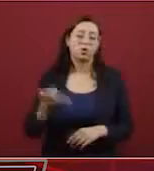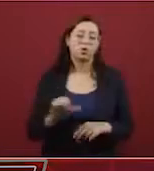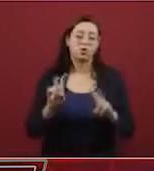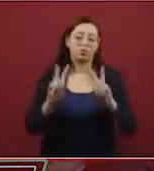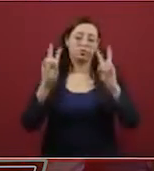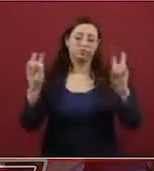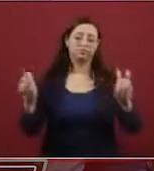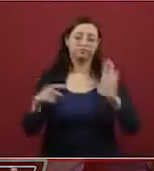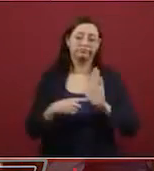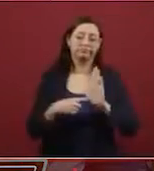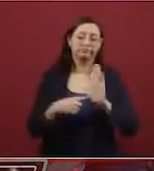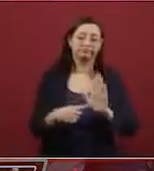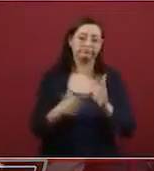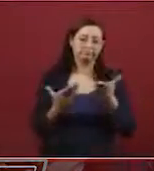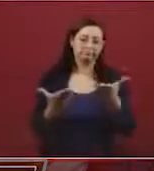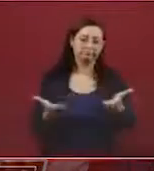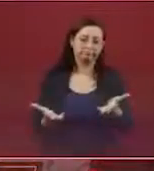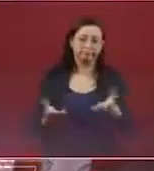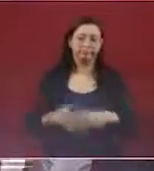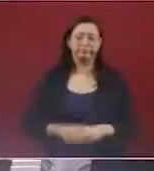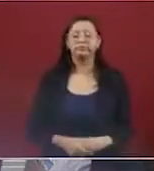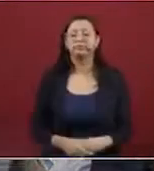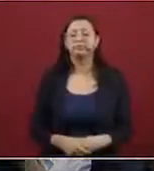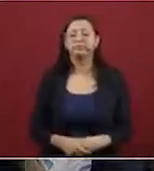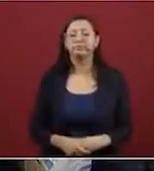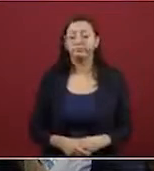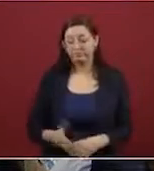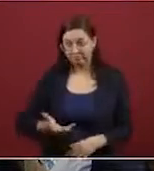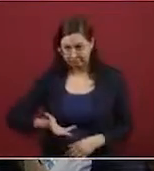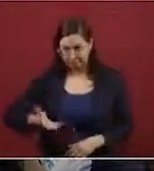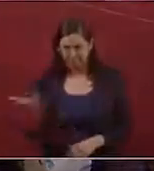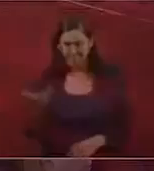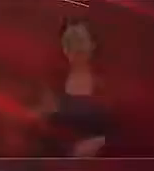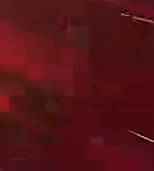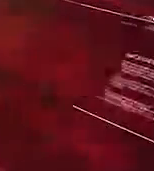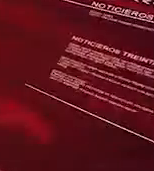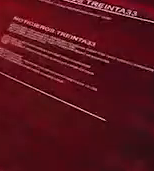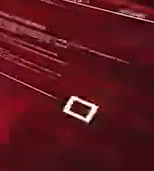darles a conocer. Son hechos, no palabras.